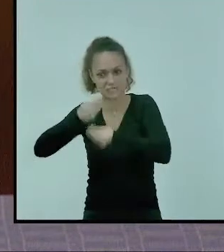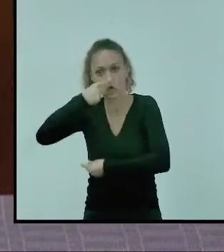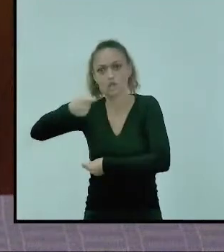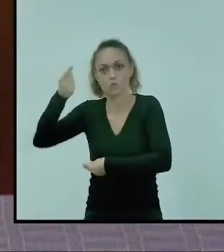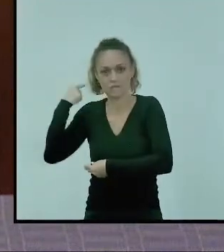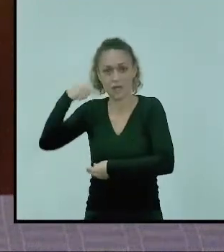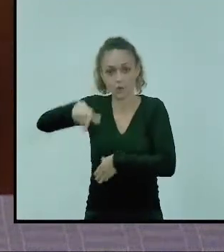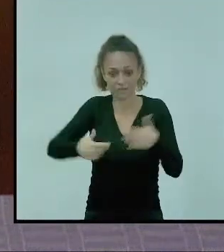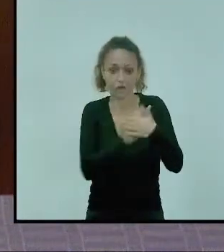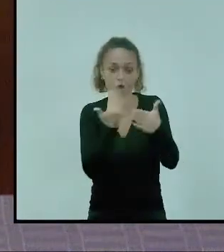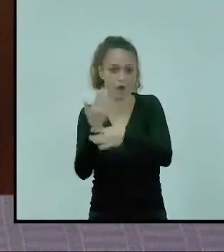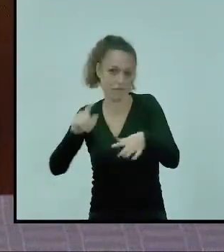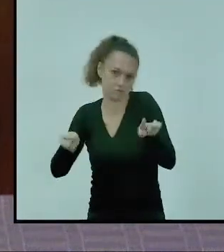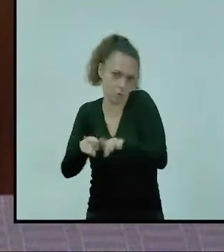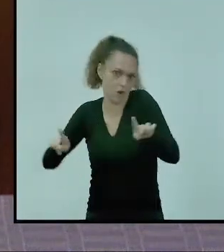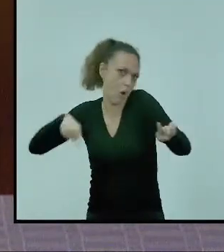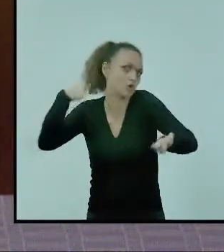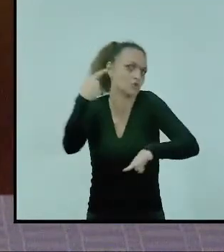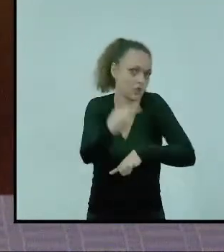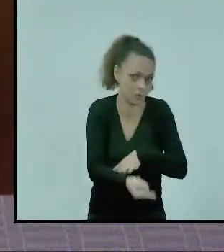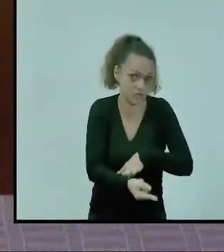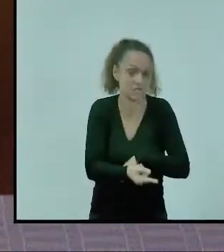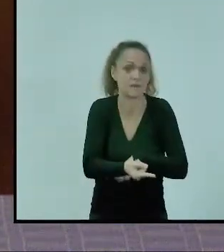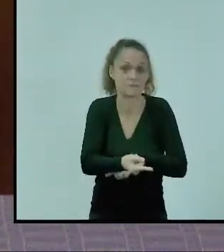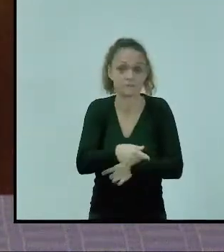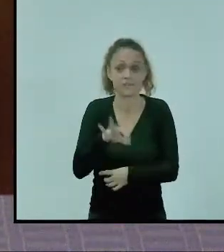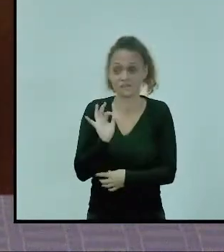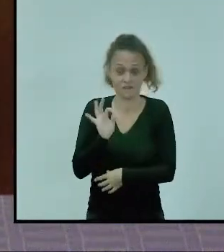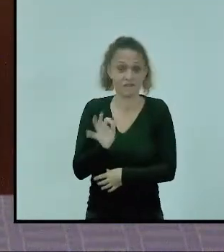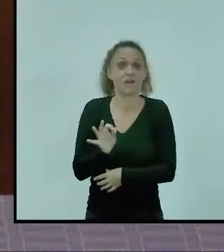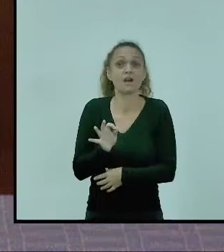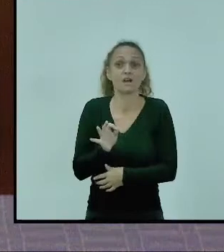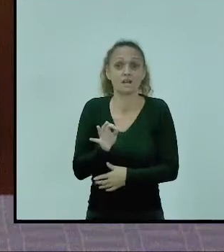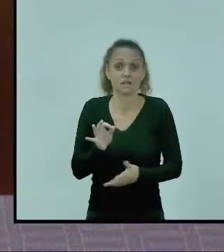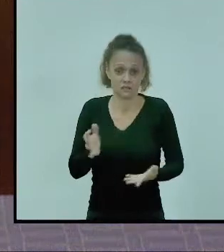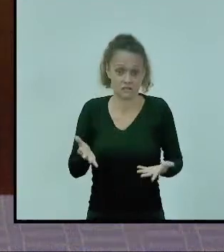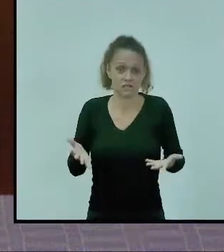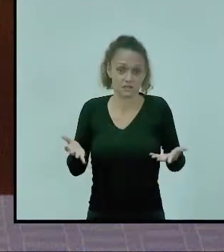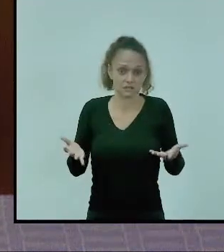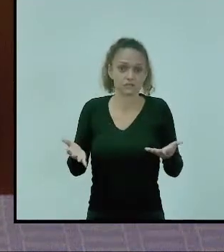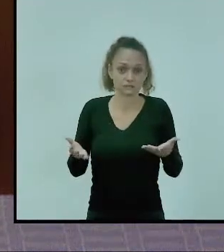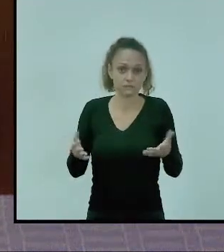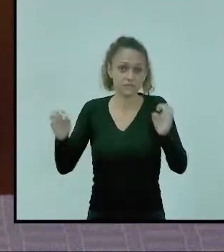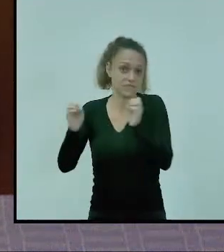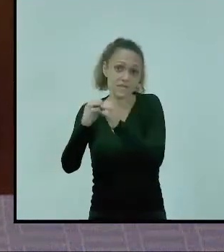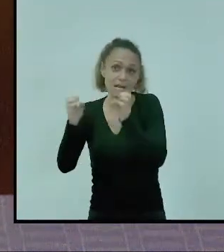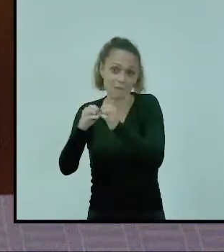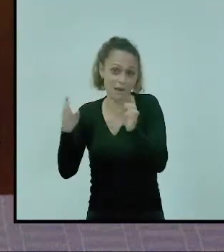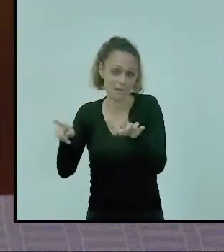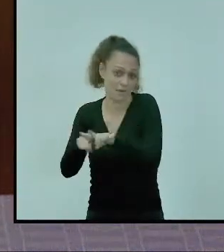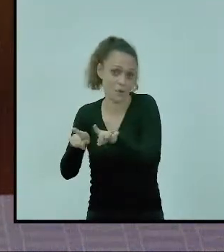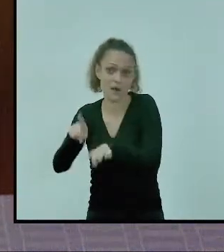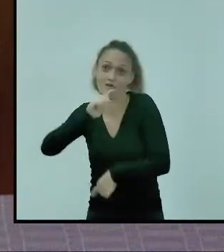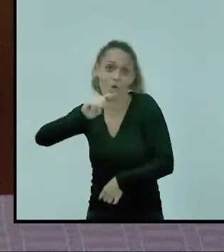verdad que ya que La Palma nos estaba pues avisando y después